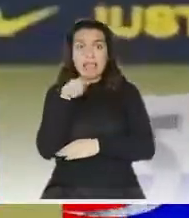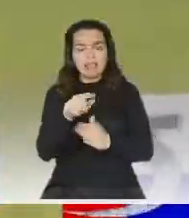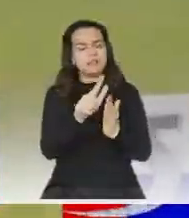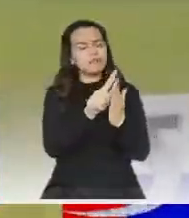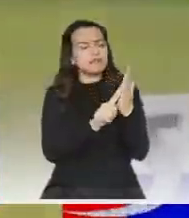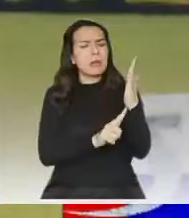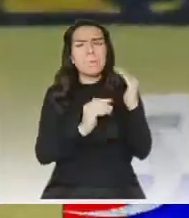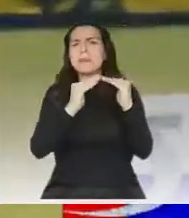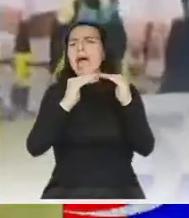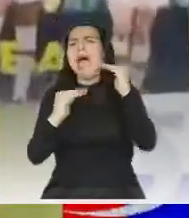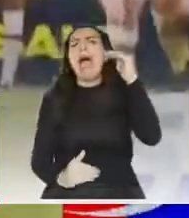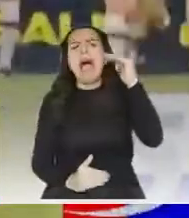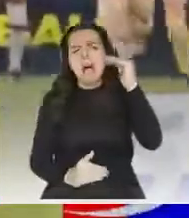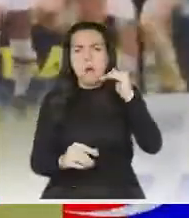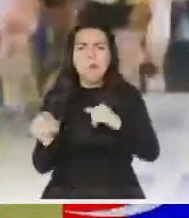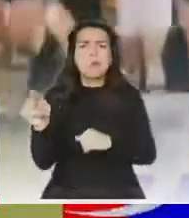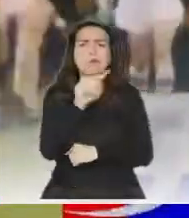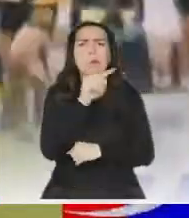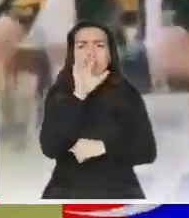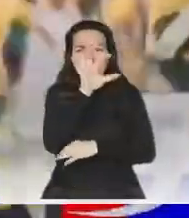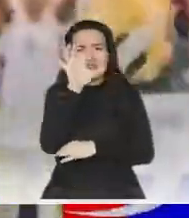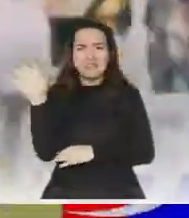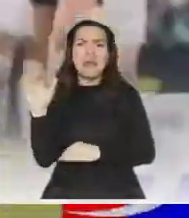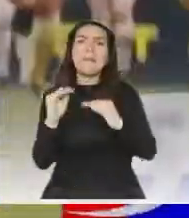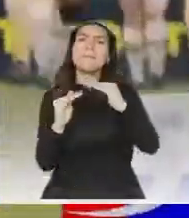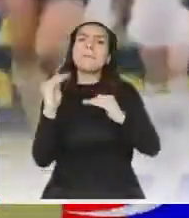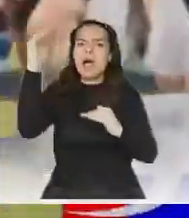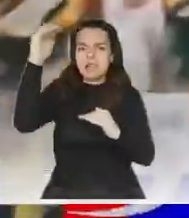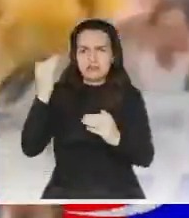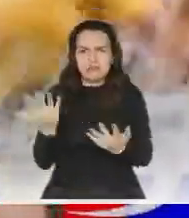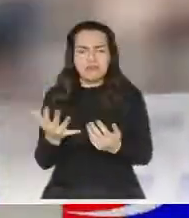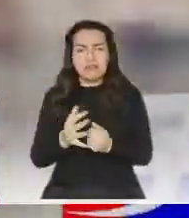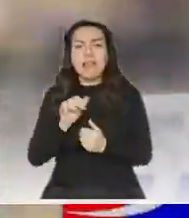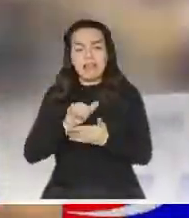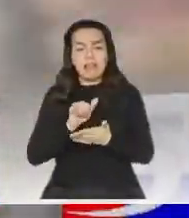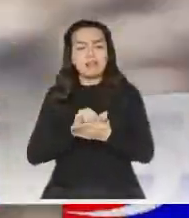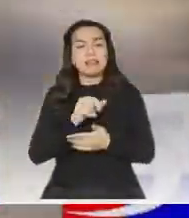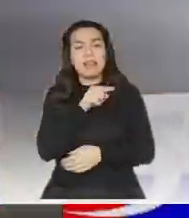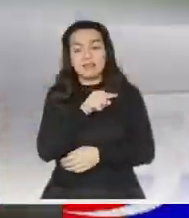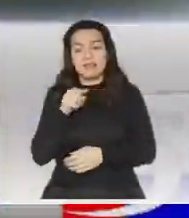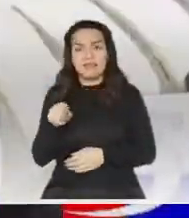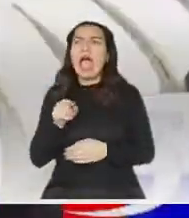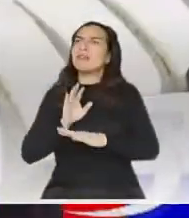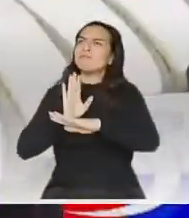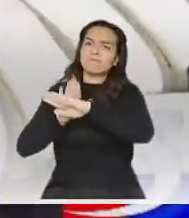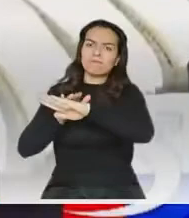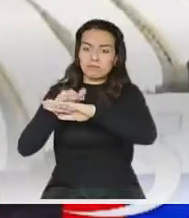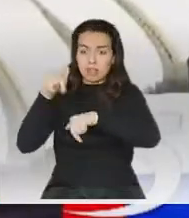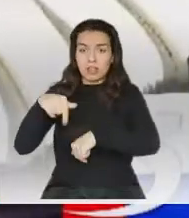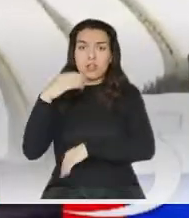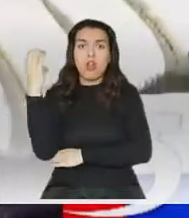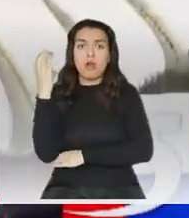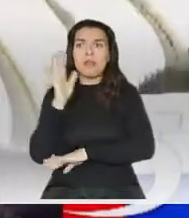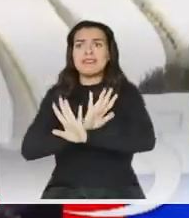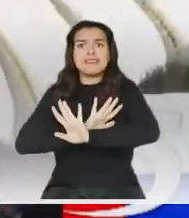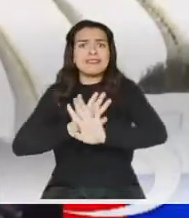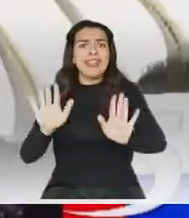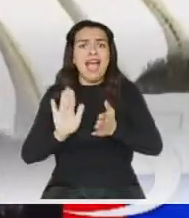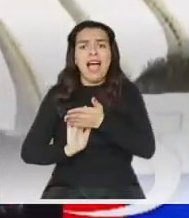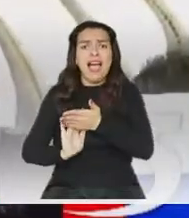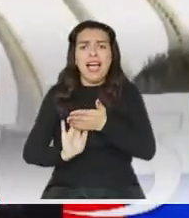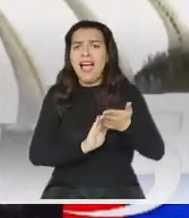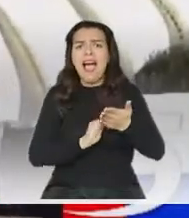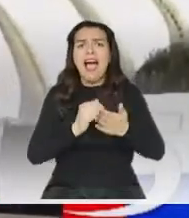países aspirantes. Conmebol y Fedefútbol les pusieron como otros puntos a favor que Colombia ya organizó con éxito el Mundial Sub-20 en